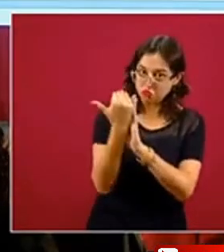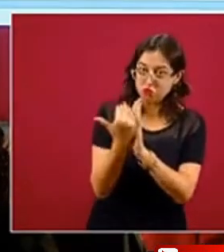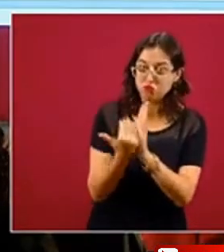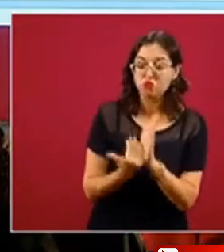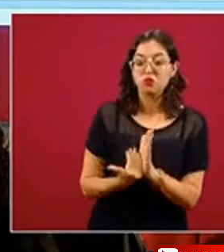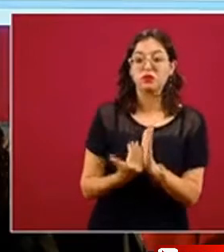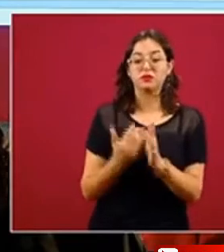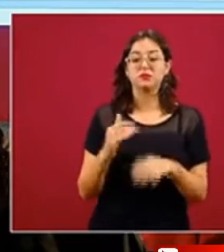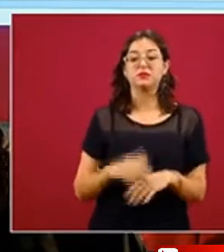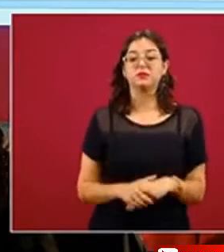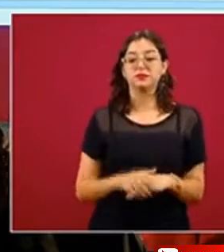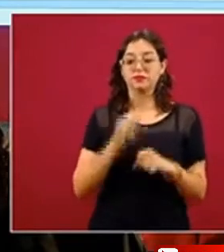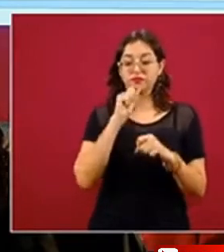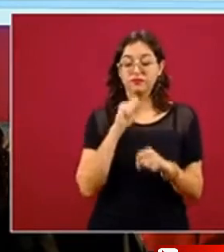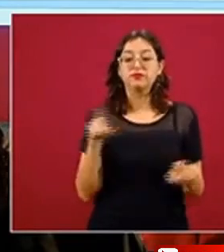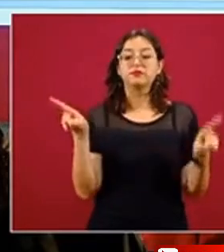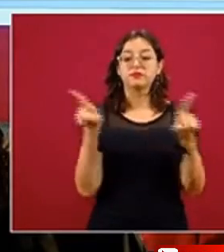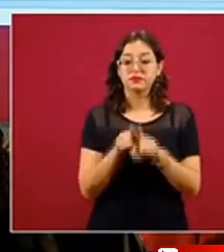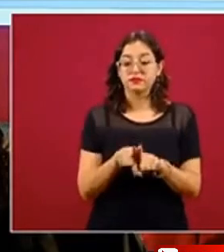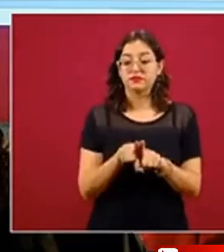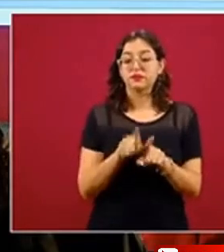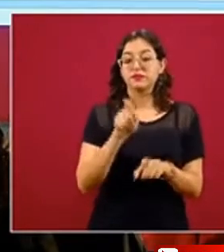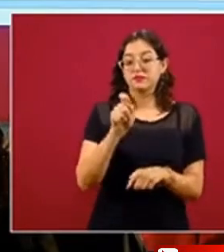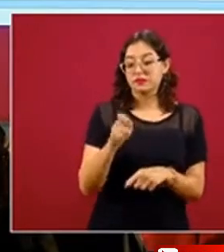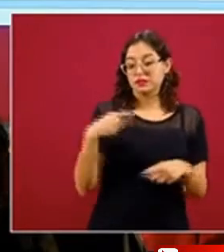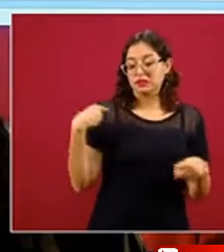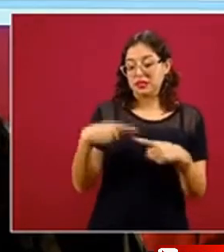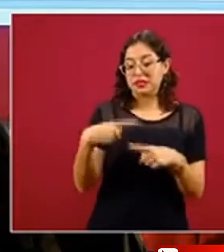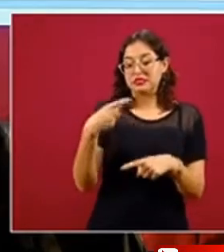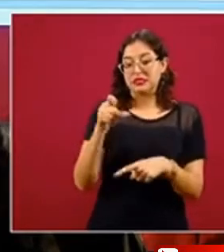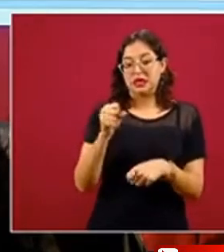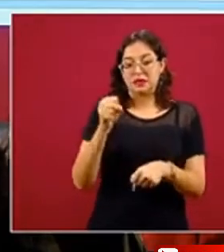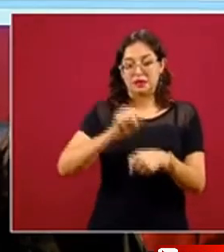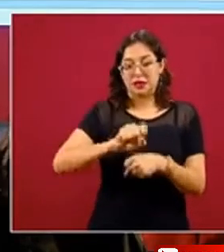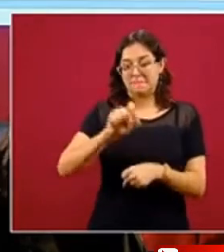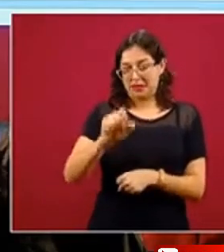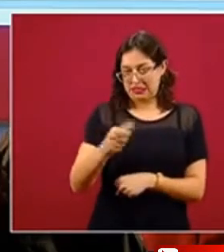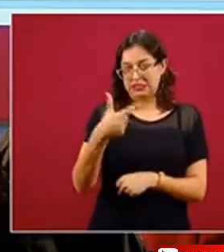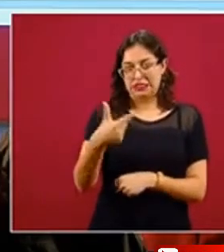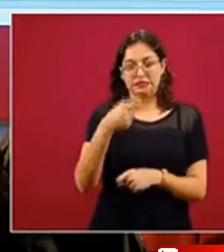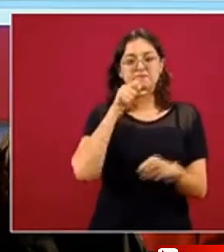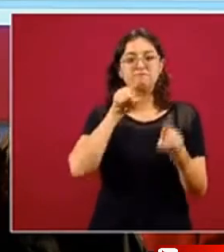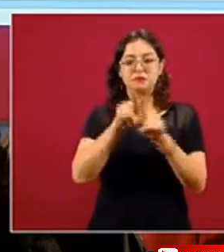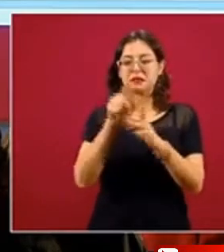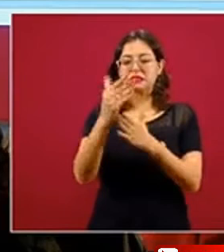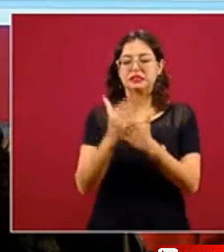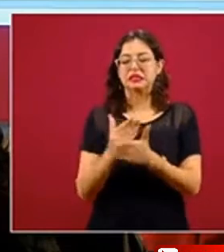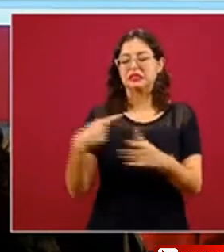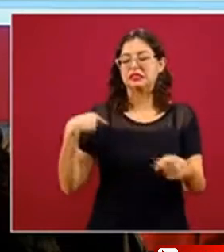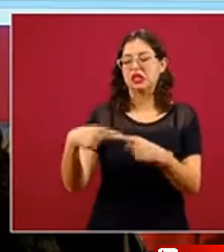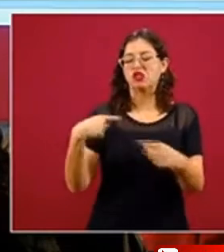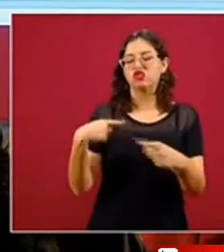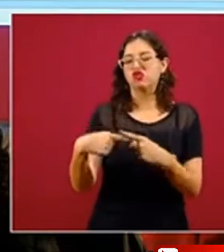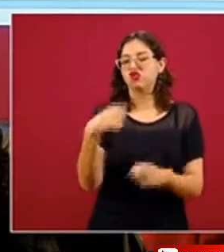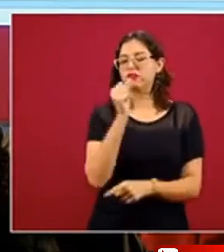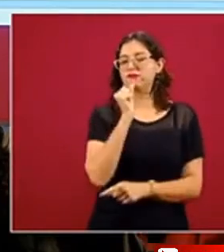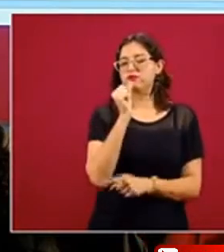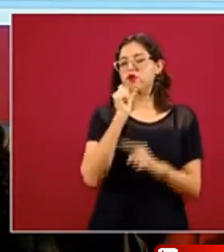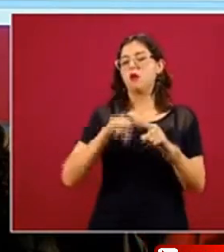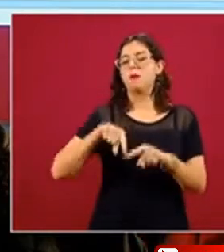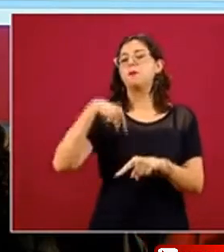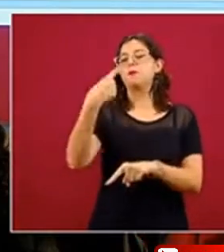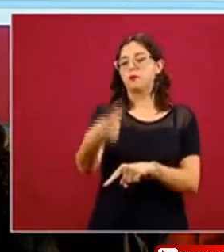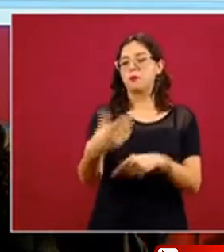disminuyendo. También disminuyó durante la semana 27, pero ya explicamos por qué razón preferimos no considerar en tiempo real